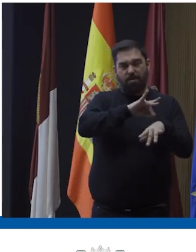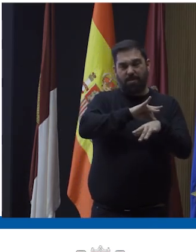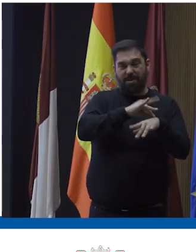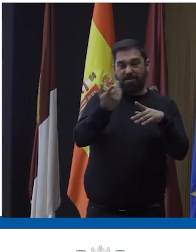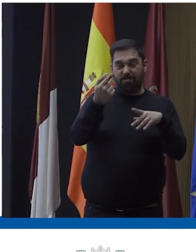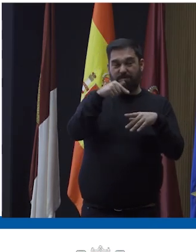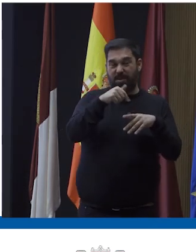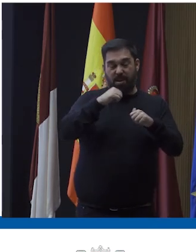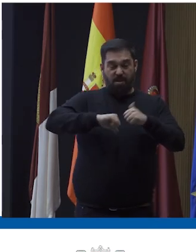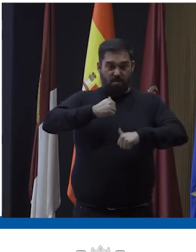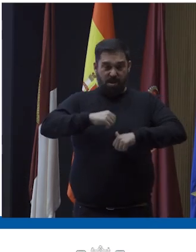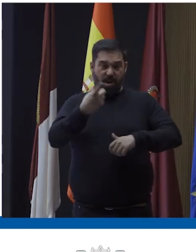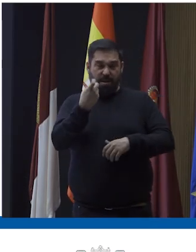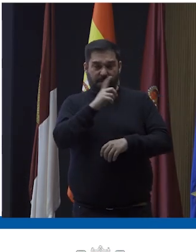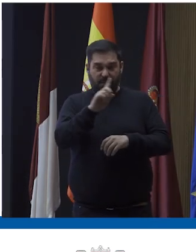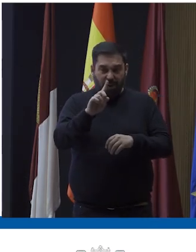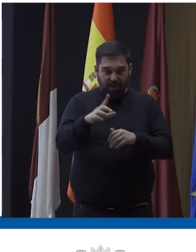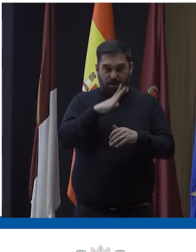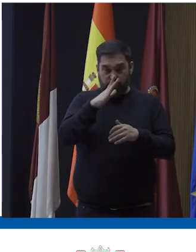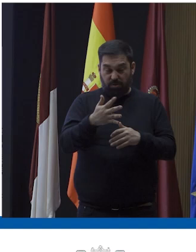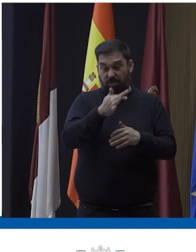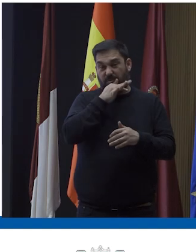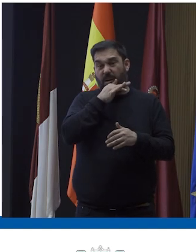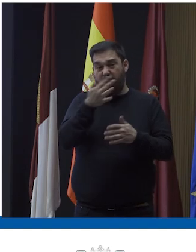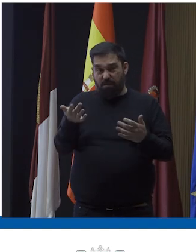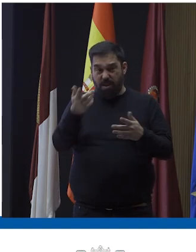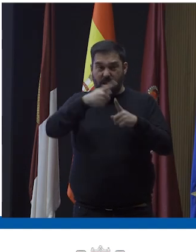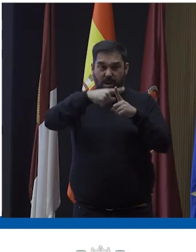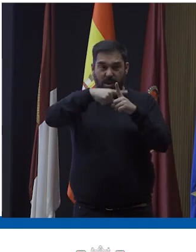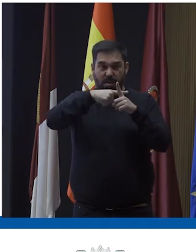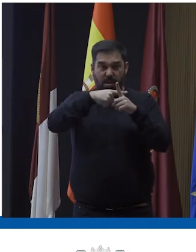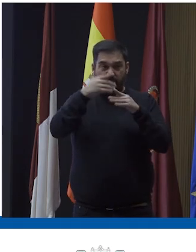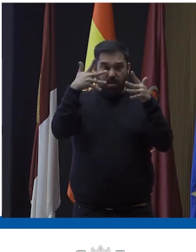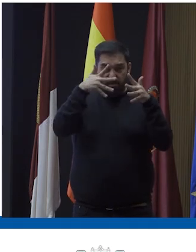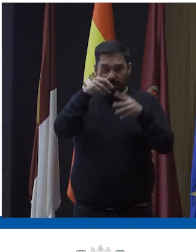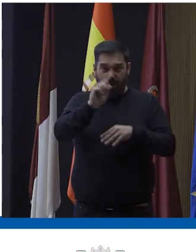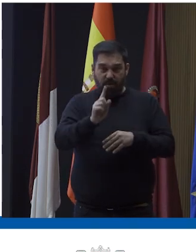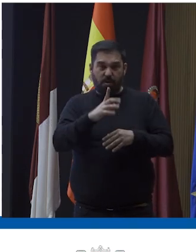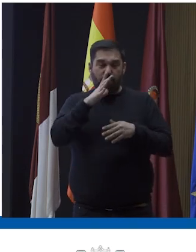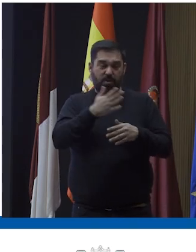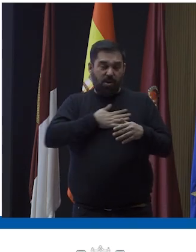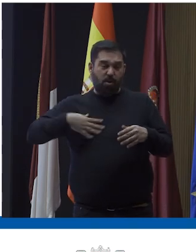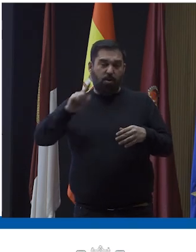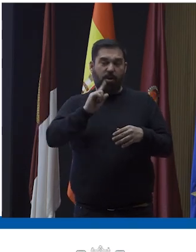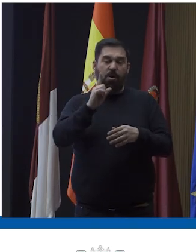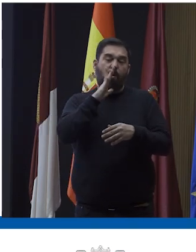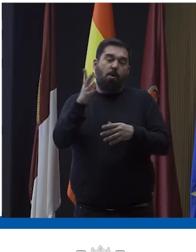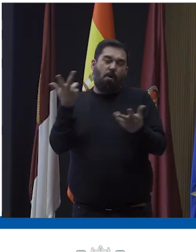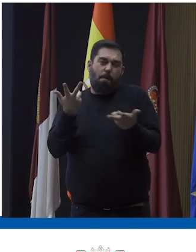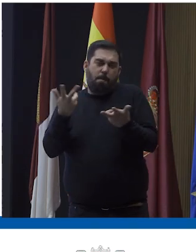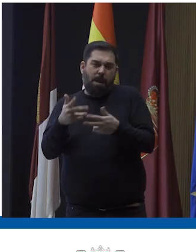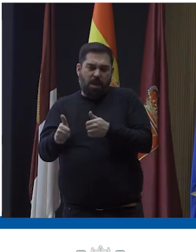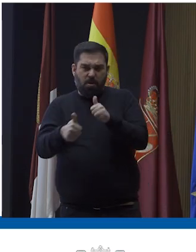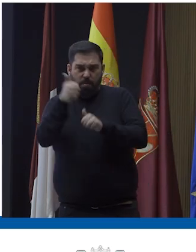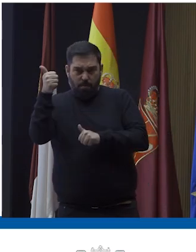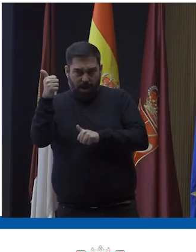la cirugía, porque todavía no han llegado a un nivel en el que se indica, o bien porque no quieren, o bien porque tienen más riesgo, y bien